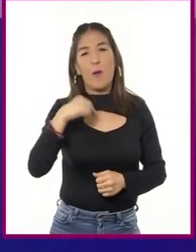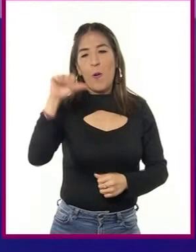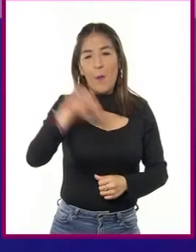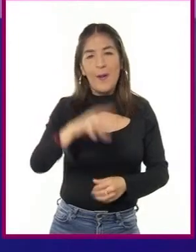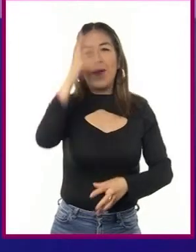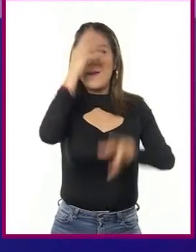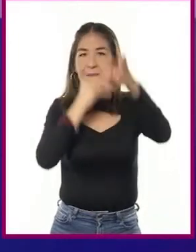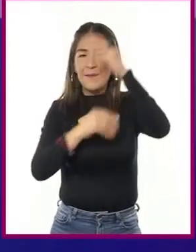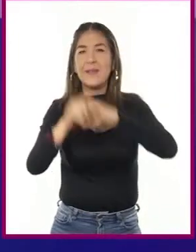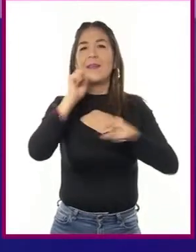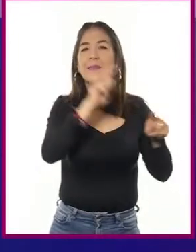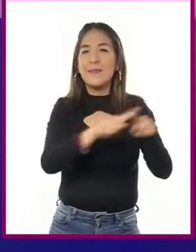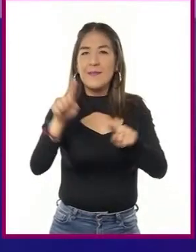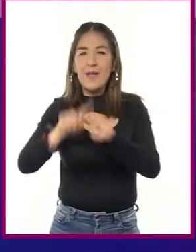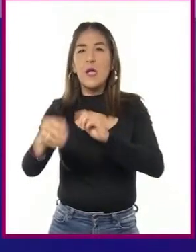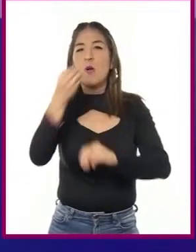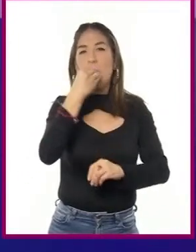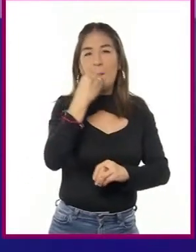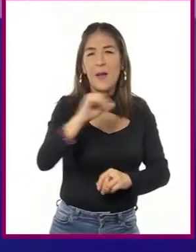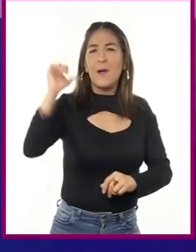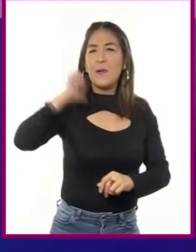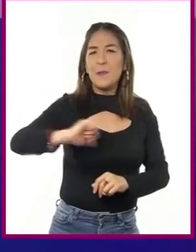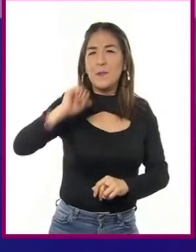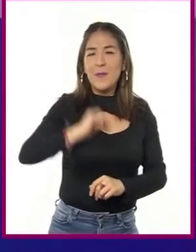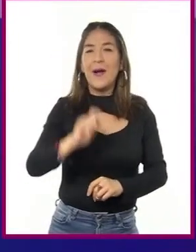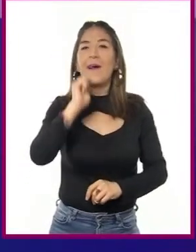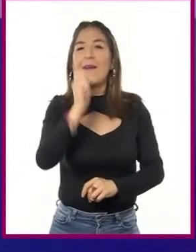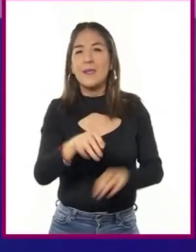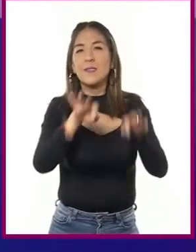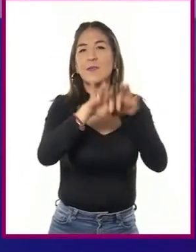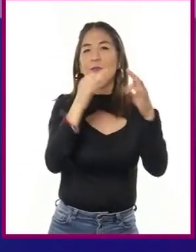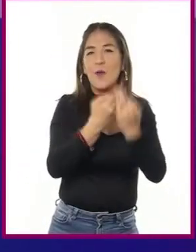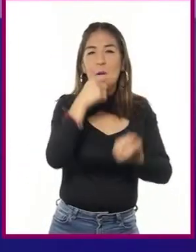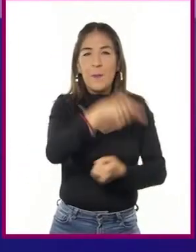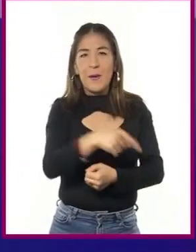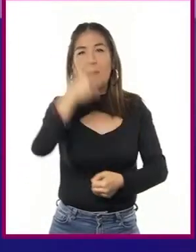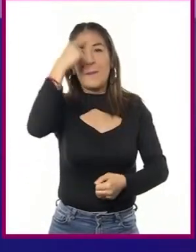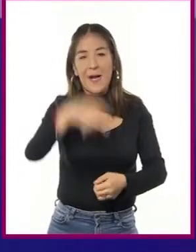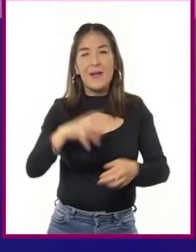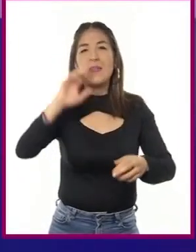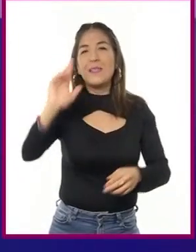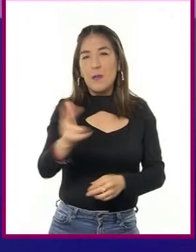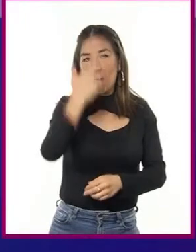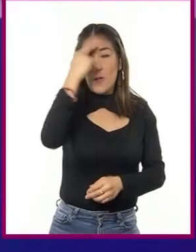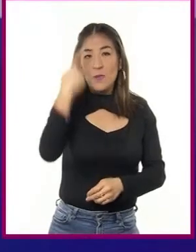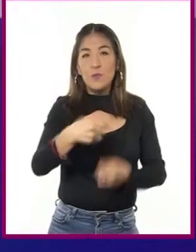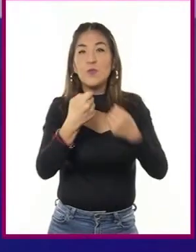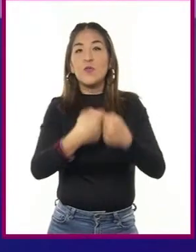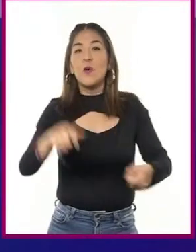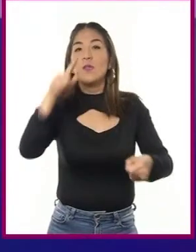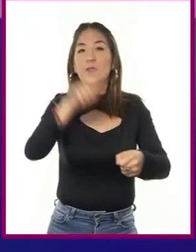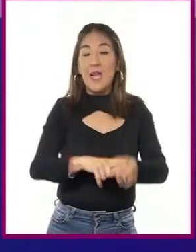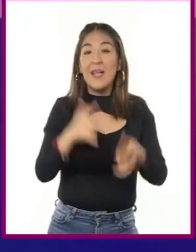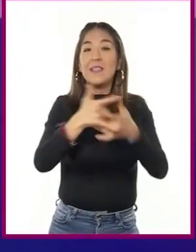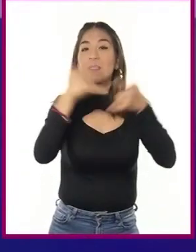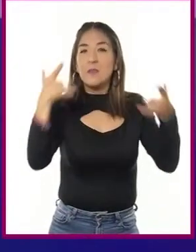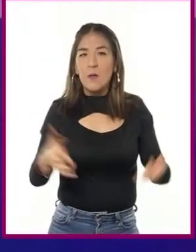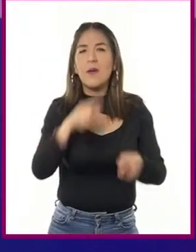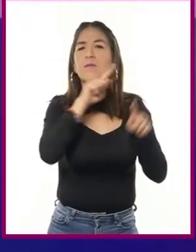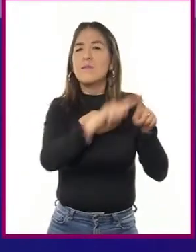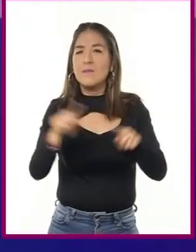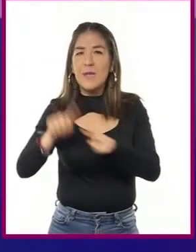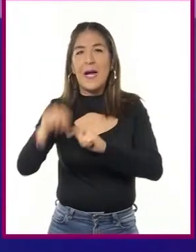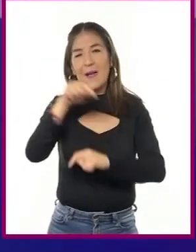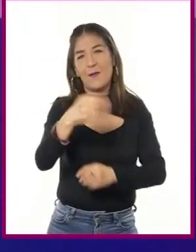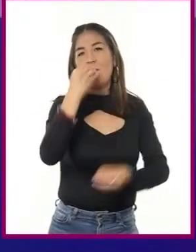elaborar mi compendio de botanas ancestrales, que es una forma de dejar huella social e histórica en todo lo relacionado a